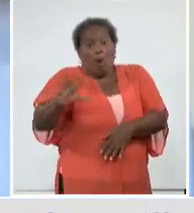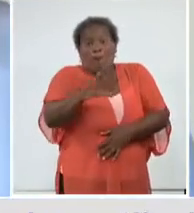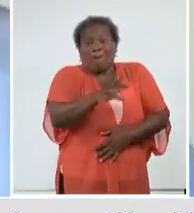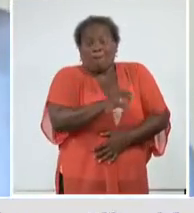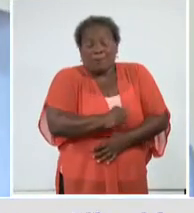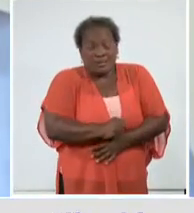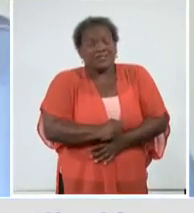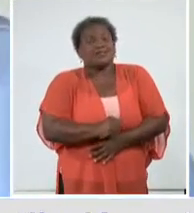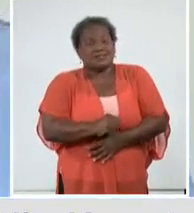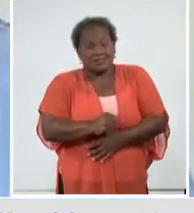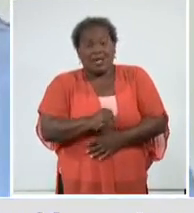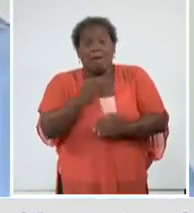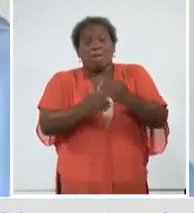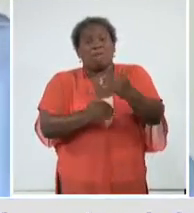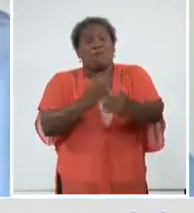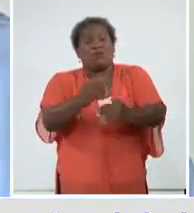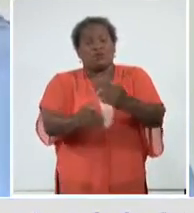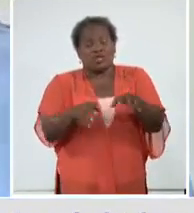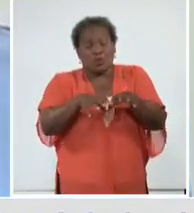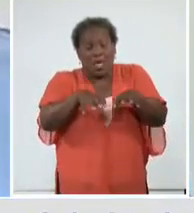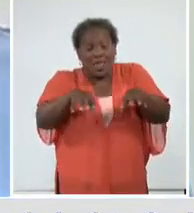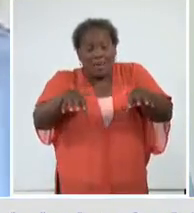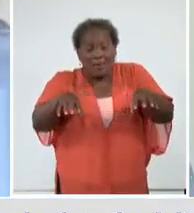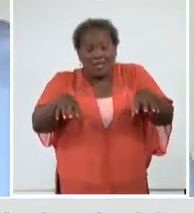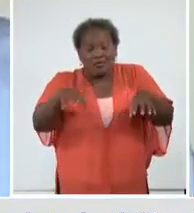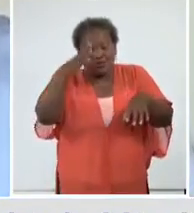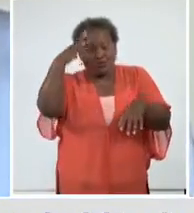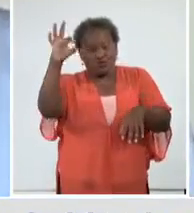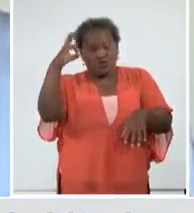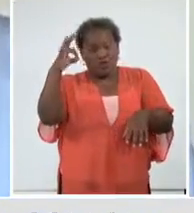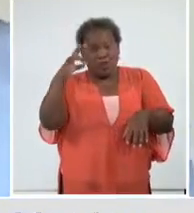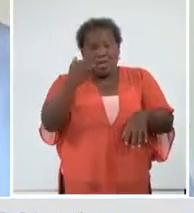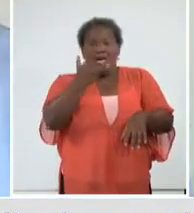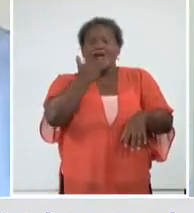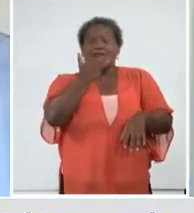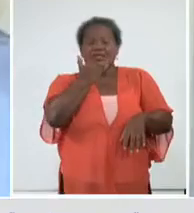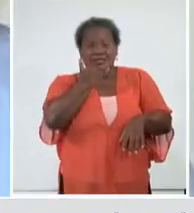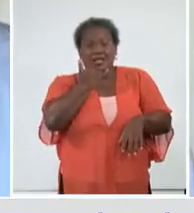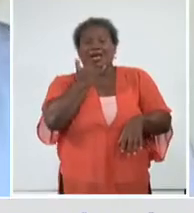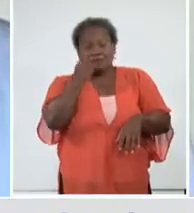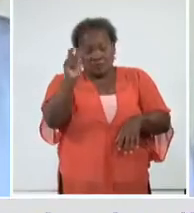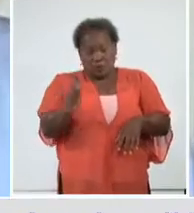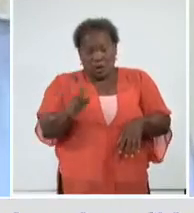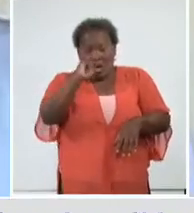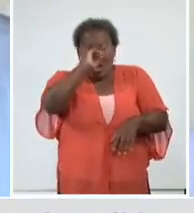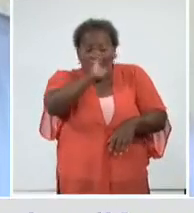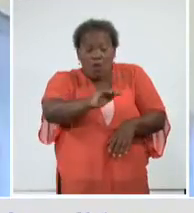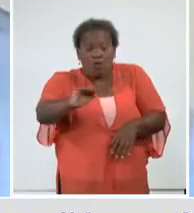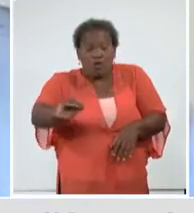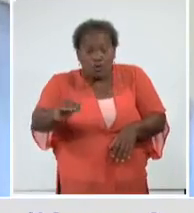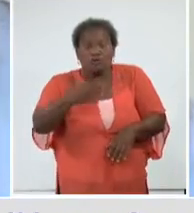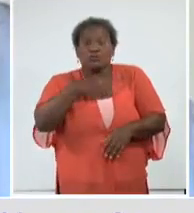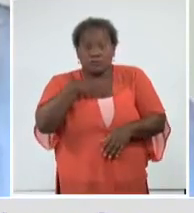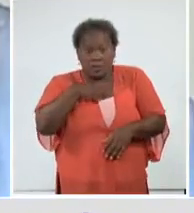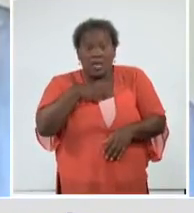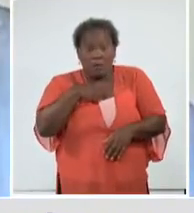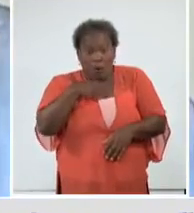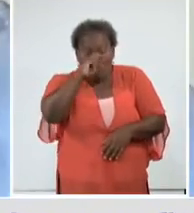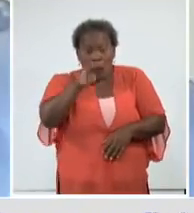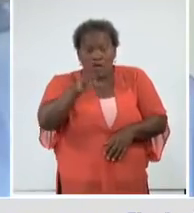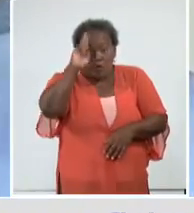el proceso de aislamiento psicológicamente afecta a toda la familia, a los niños, que tenemos un gran porcentaje de niños ingresados en